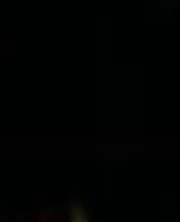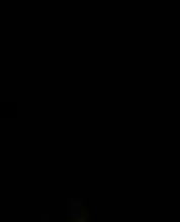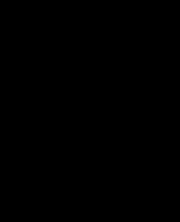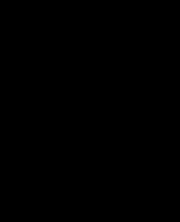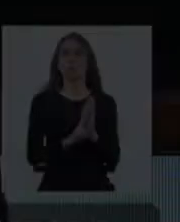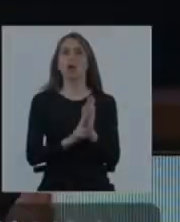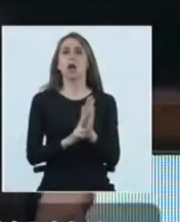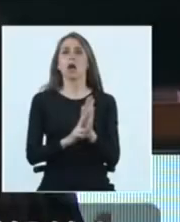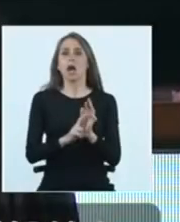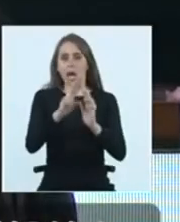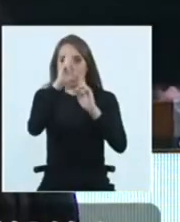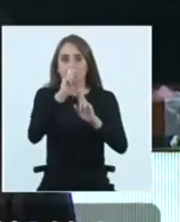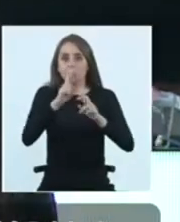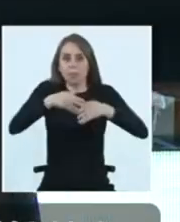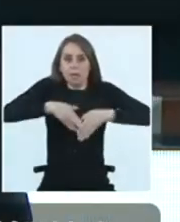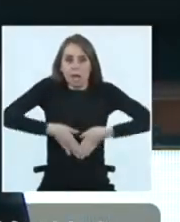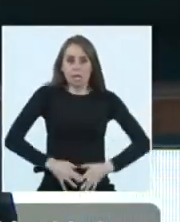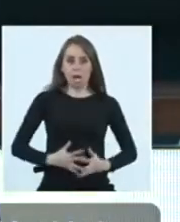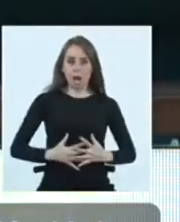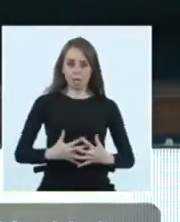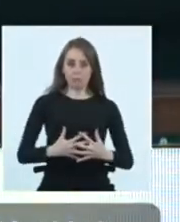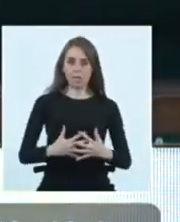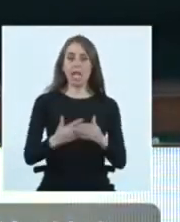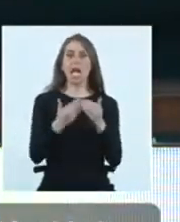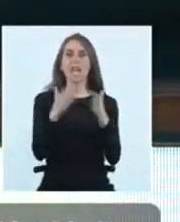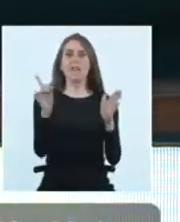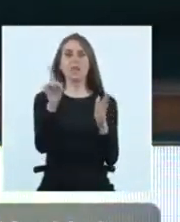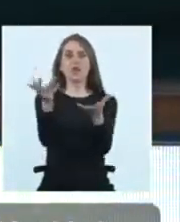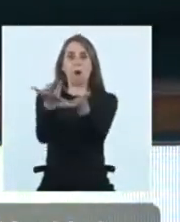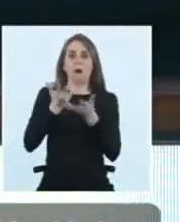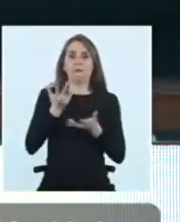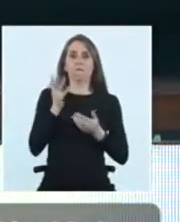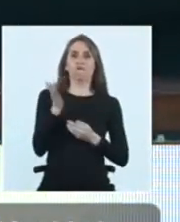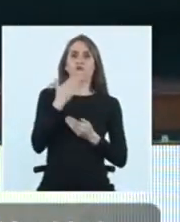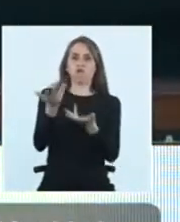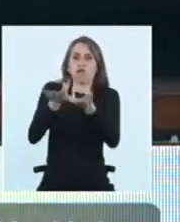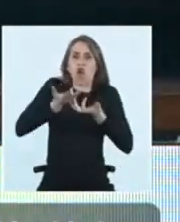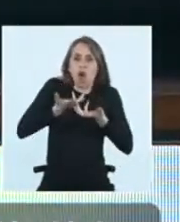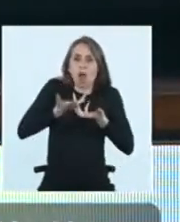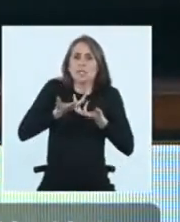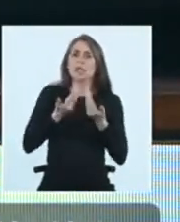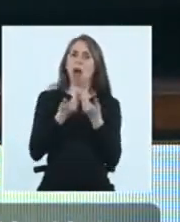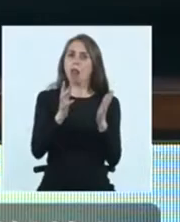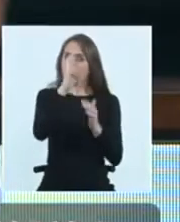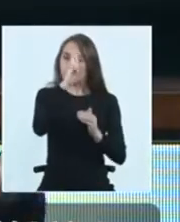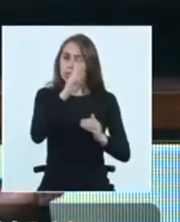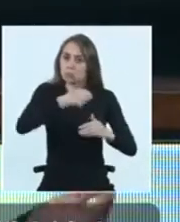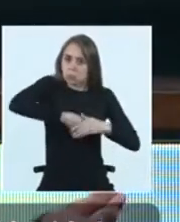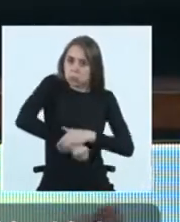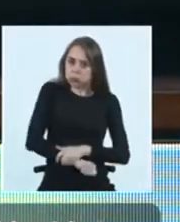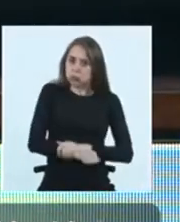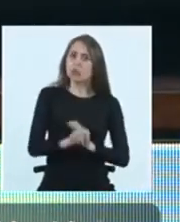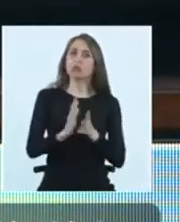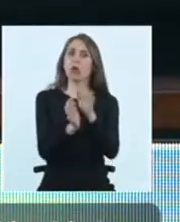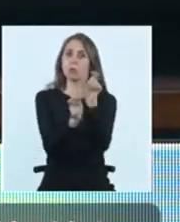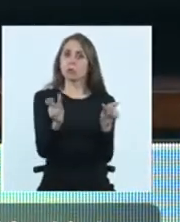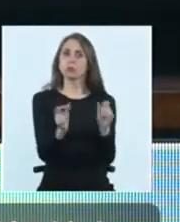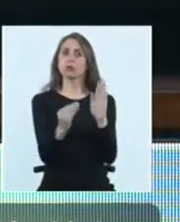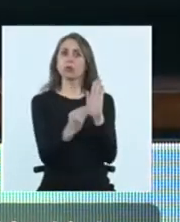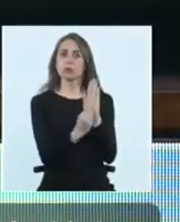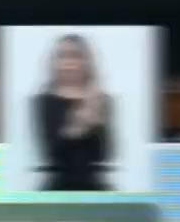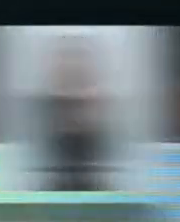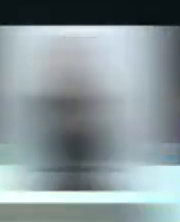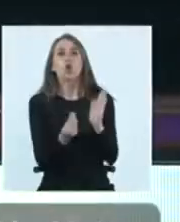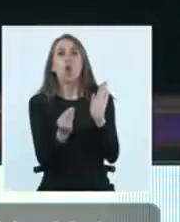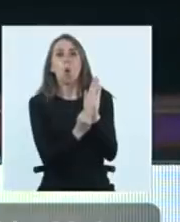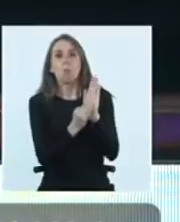vienen ahora. Nacer en un contexto libre de violencia, digno y respetuoso, debería ser un derecho de todos garantizado por el sistema público